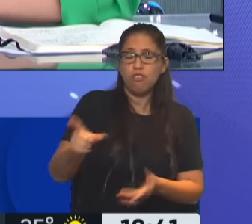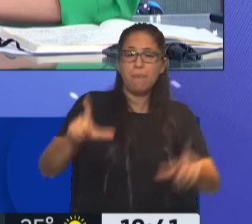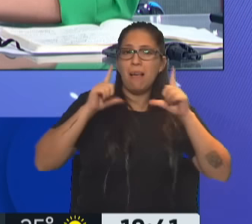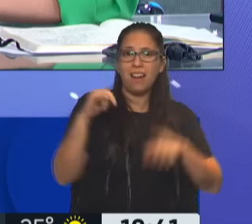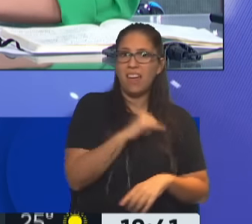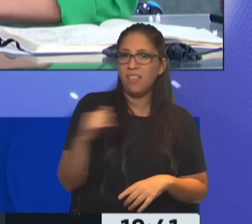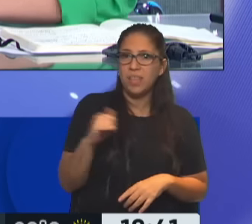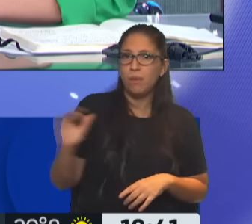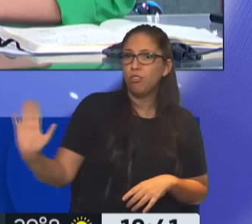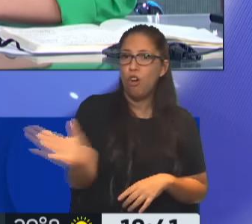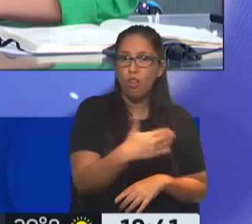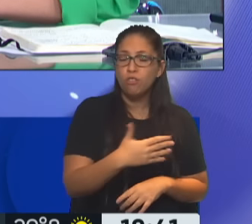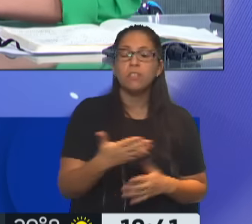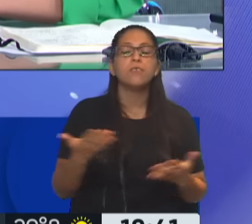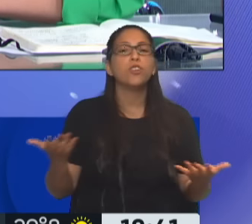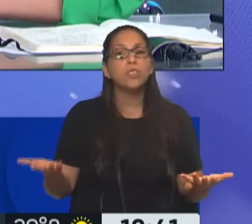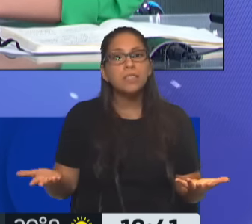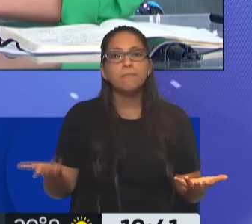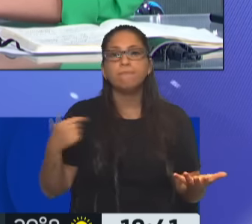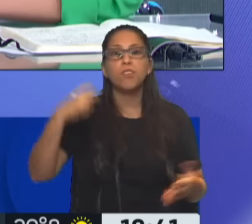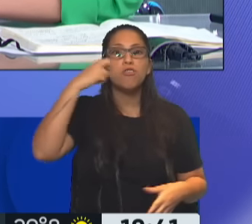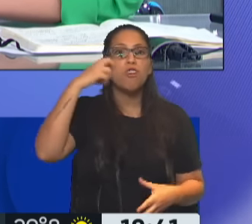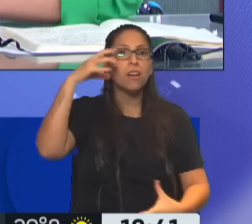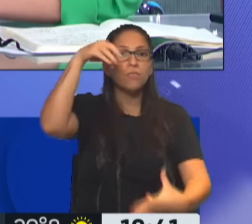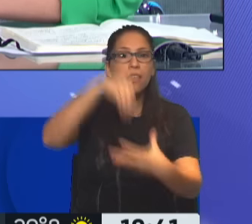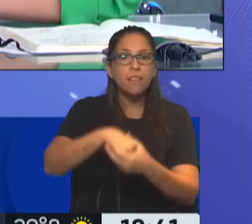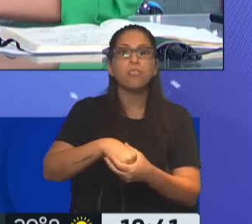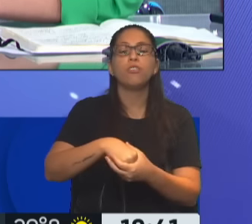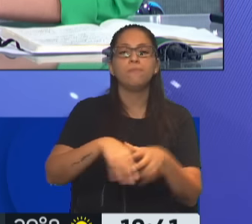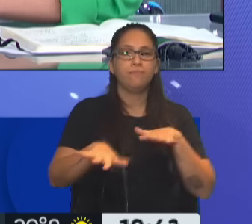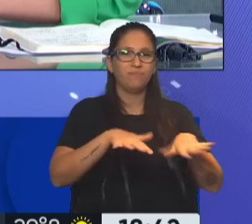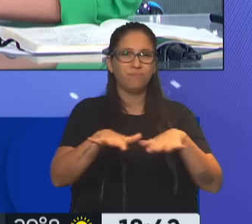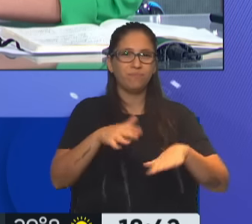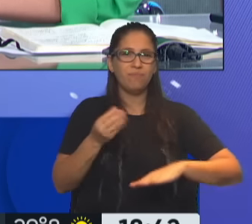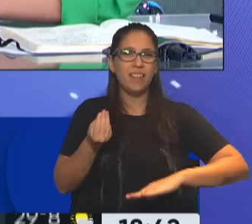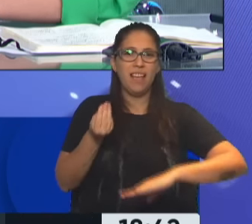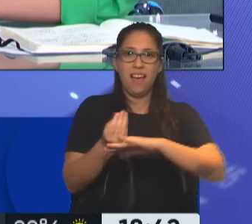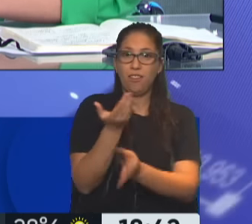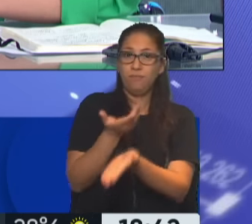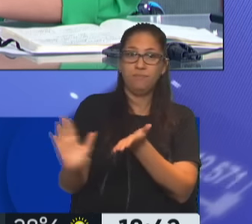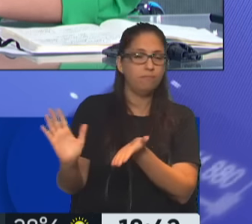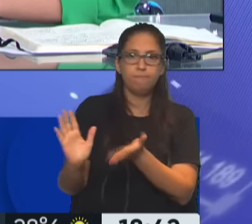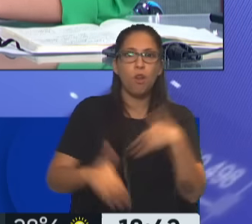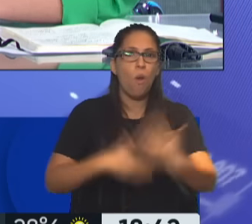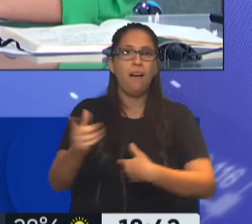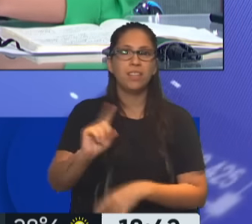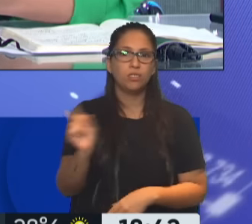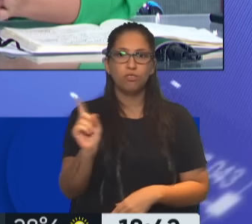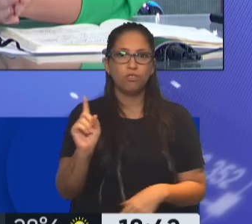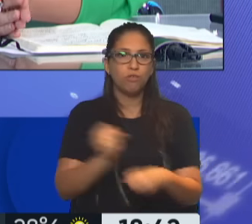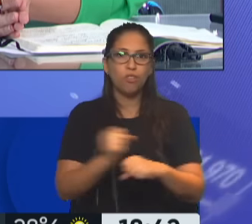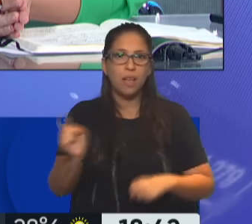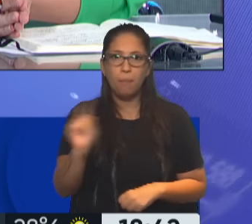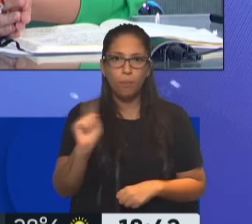pasó en el Congreso? Bueno, no se avanzó en una moción de vacancia, como se conoce en Perú. No avanzó eso. No avanzó, ¿por qué? Porque